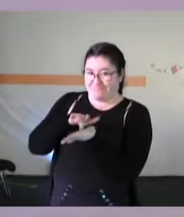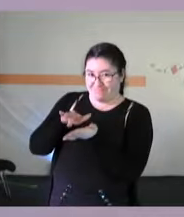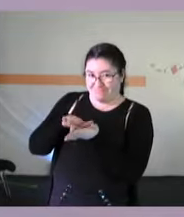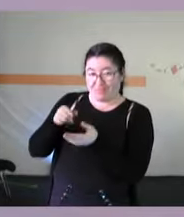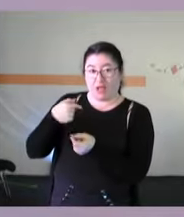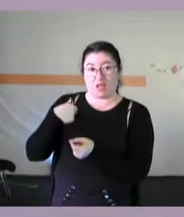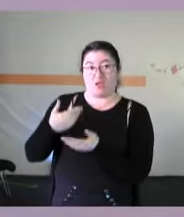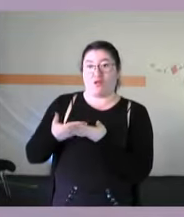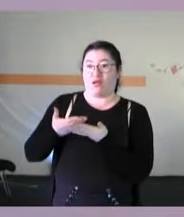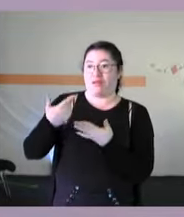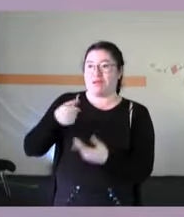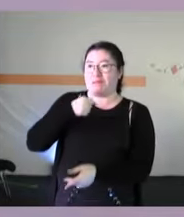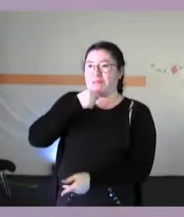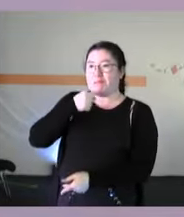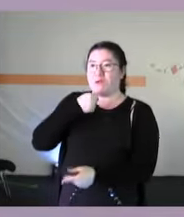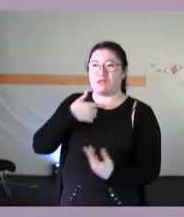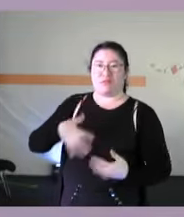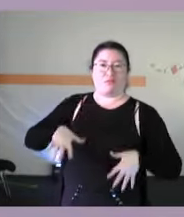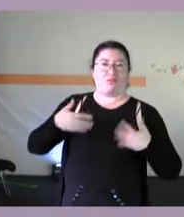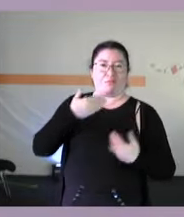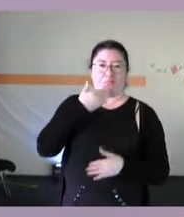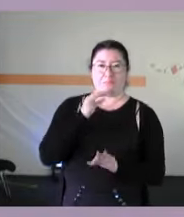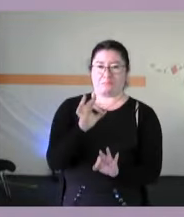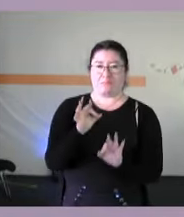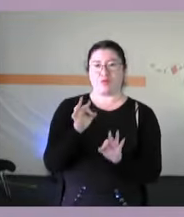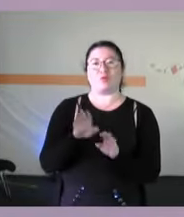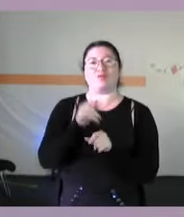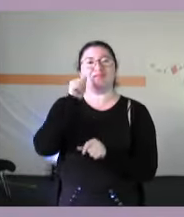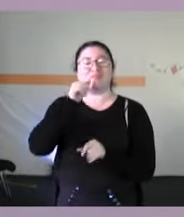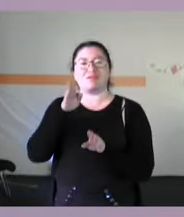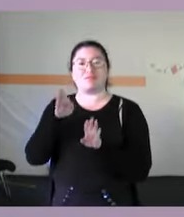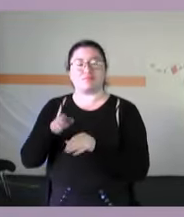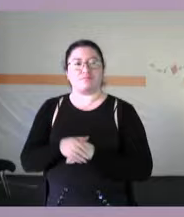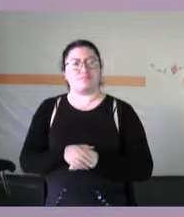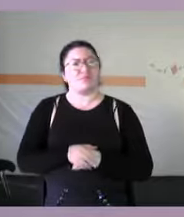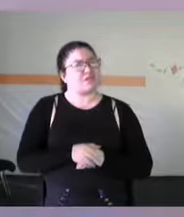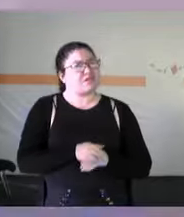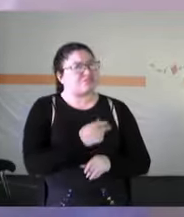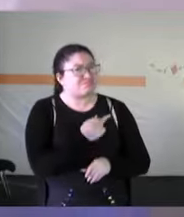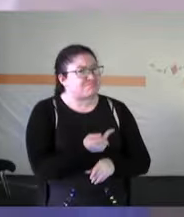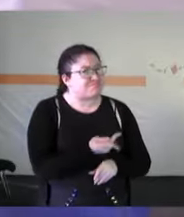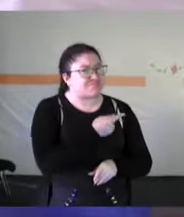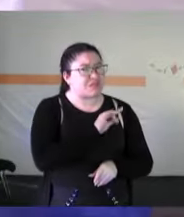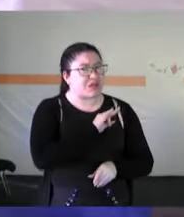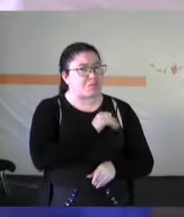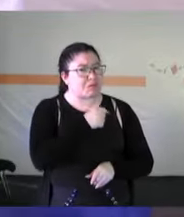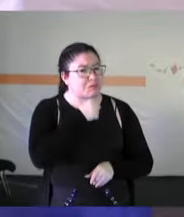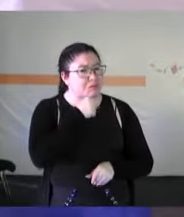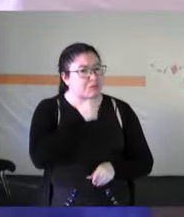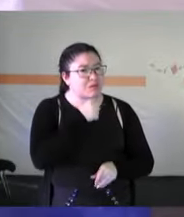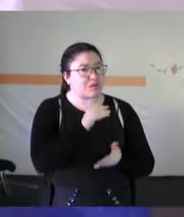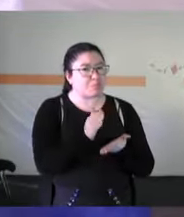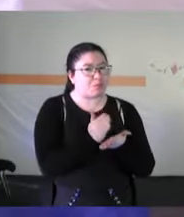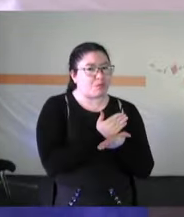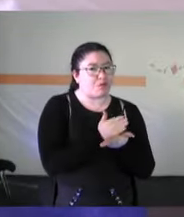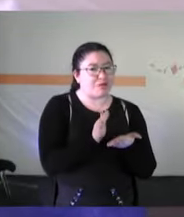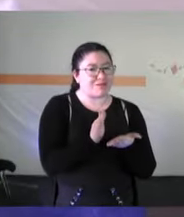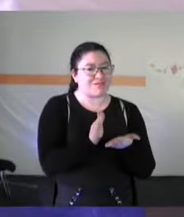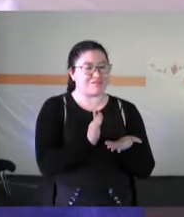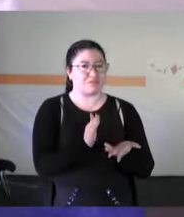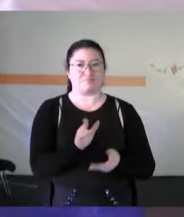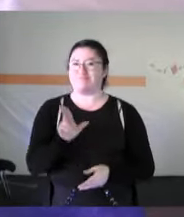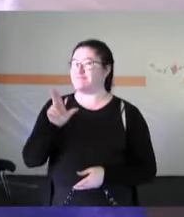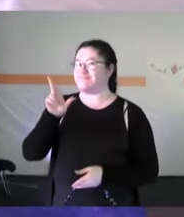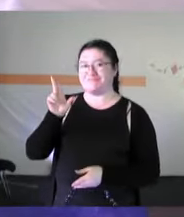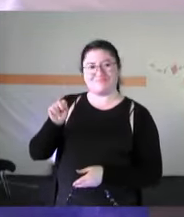gran periodista, porque siempre estaba parcializada. ¿Existe el periodismo imparcial? No, pero los periódicos te lo decían, ¿no?